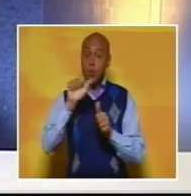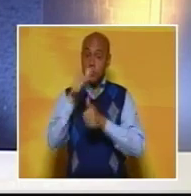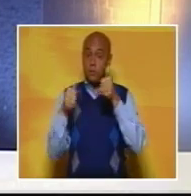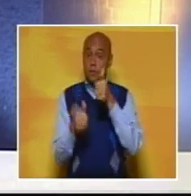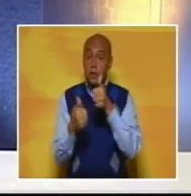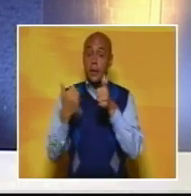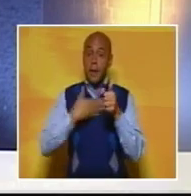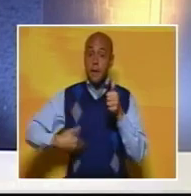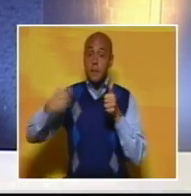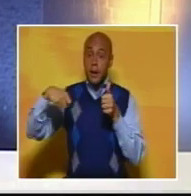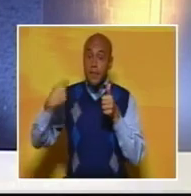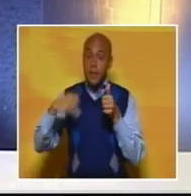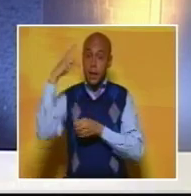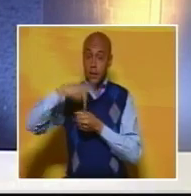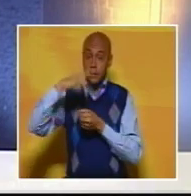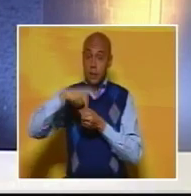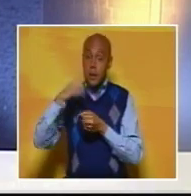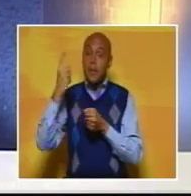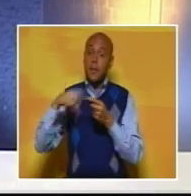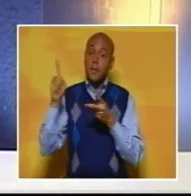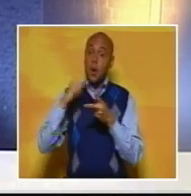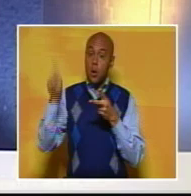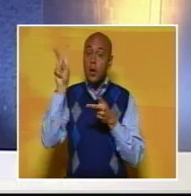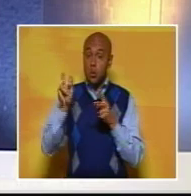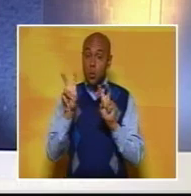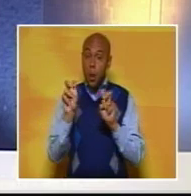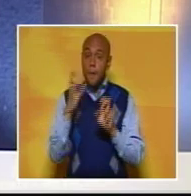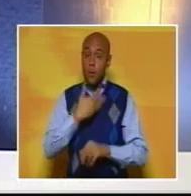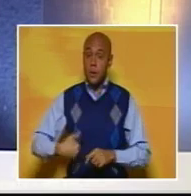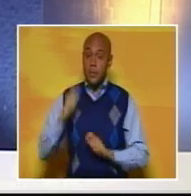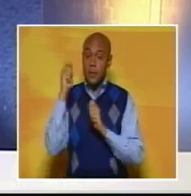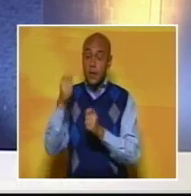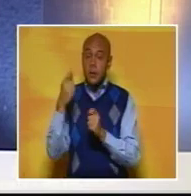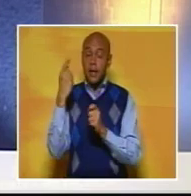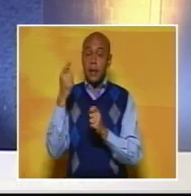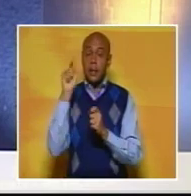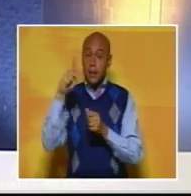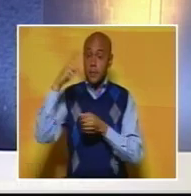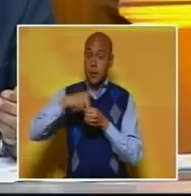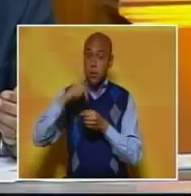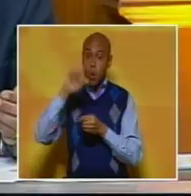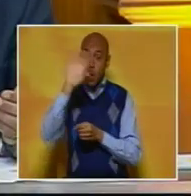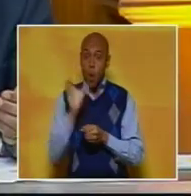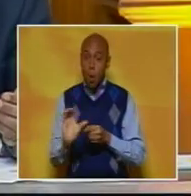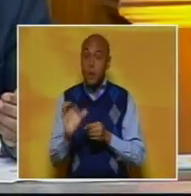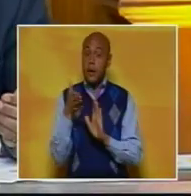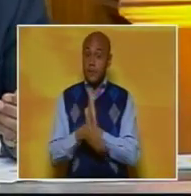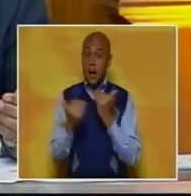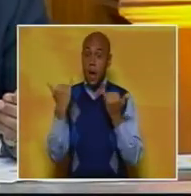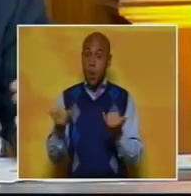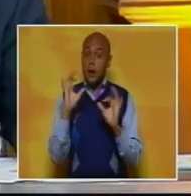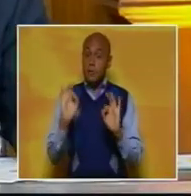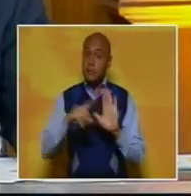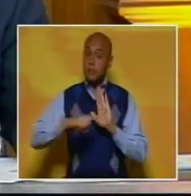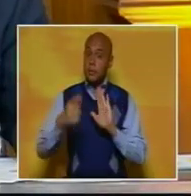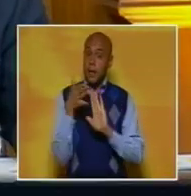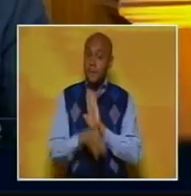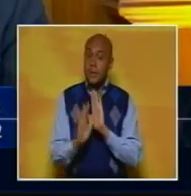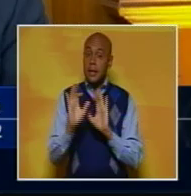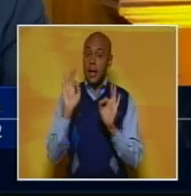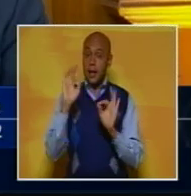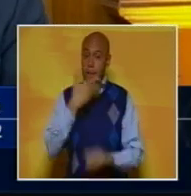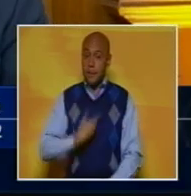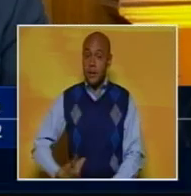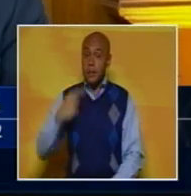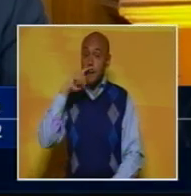áreas estratégicas de petróleo de Venezuela, así como el nuevo presidente de la Corporación Venezolana de Petróleo. Esta medida se dio a conocer luego de que el mandatario